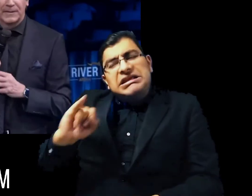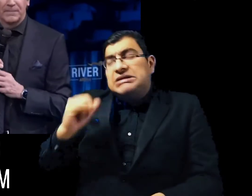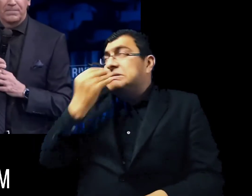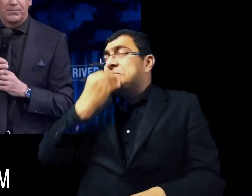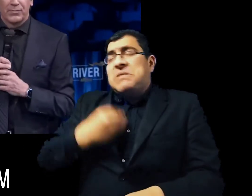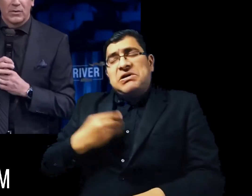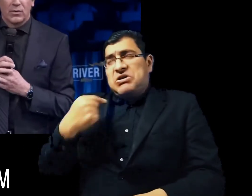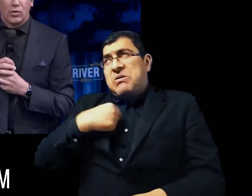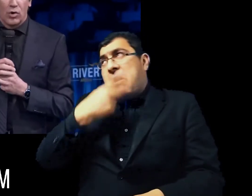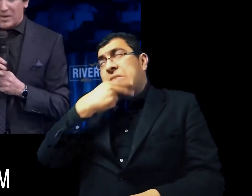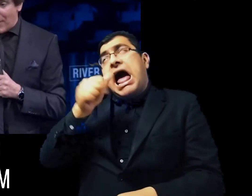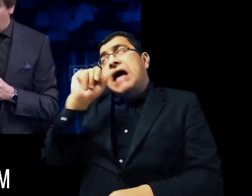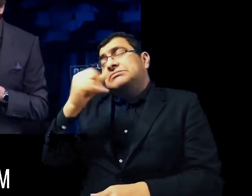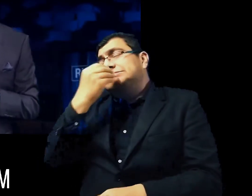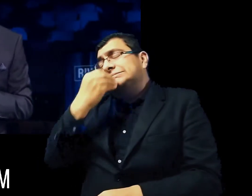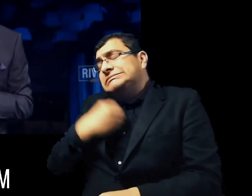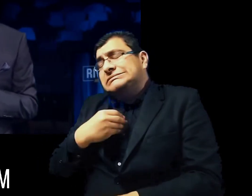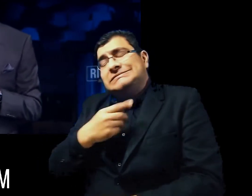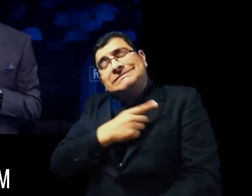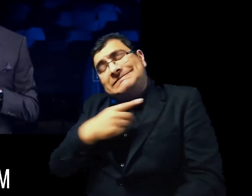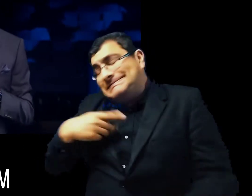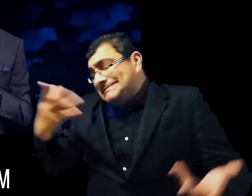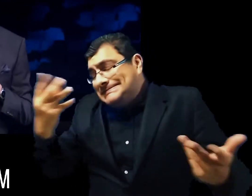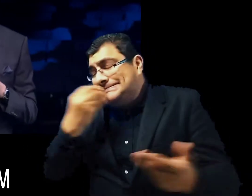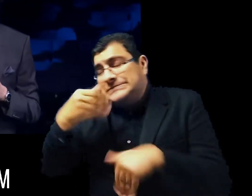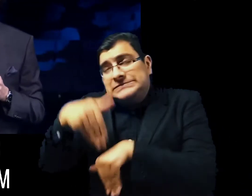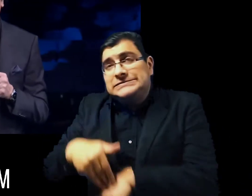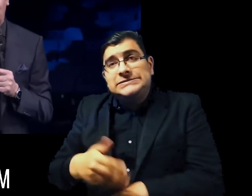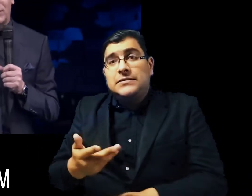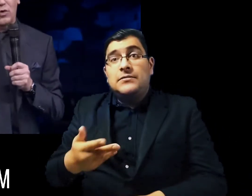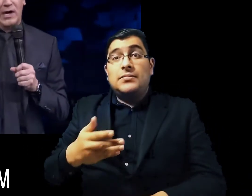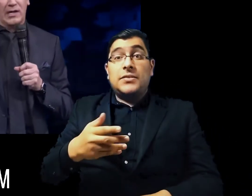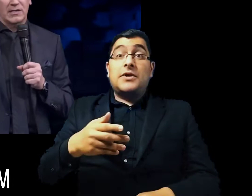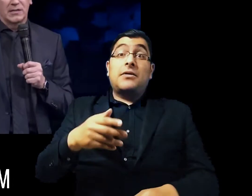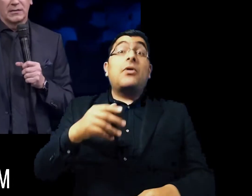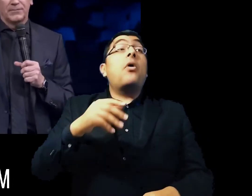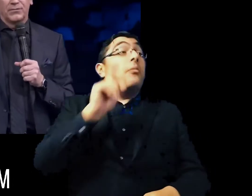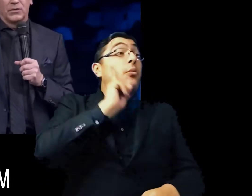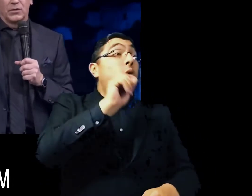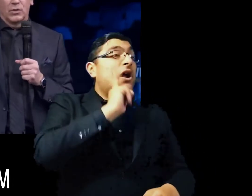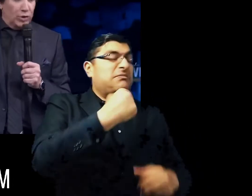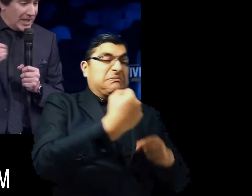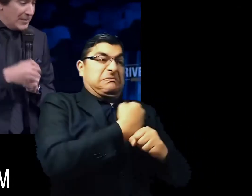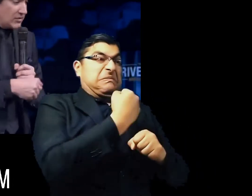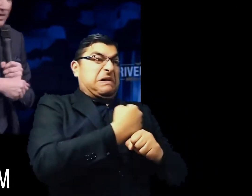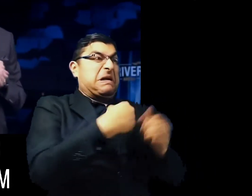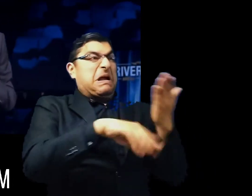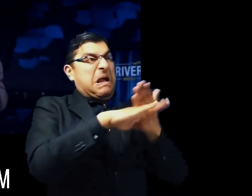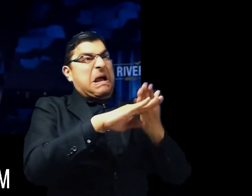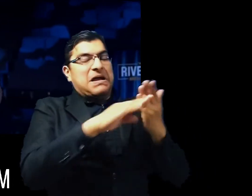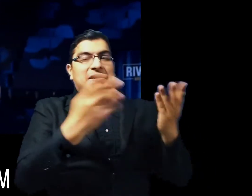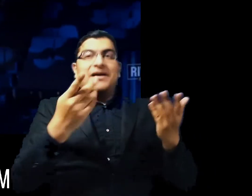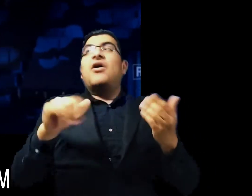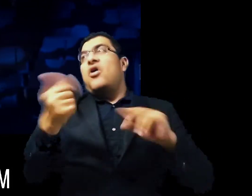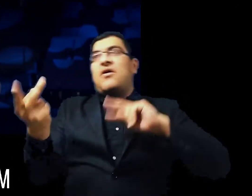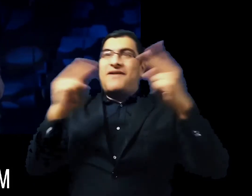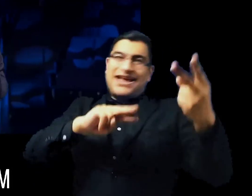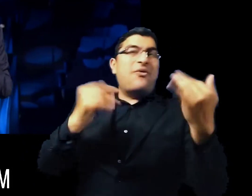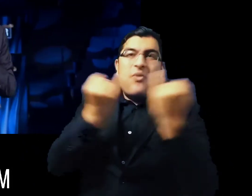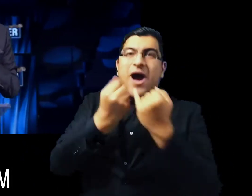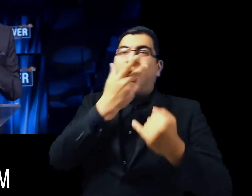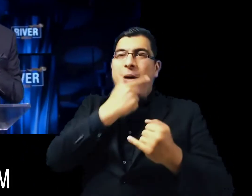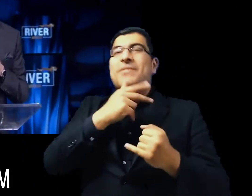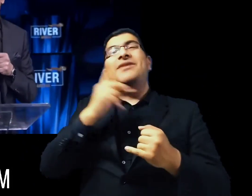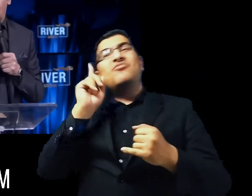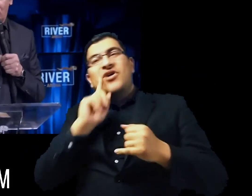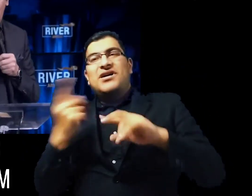hombre. O mi esposa me maltrata, pero yo me merezco ese tipo de mujeres. Otras mujeres dicen, cuando me miro en el